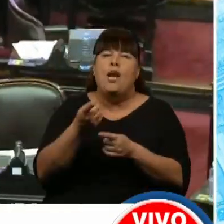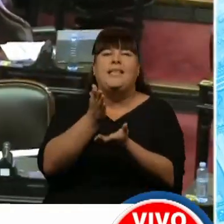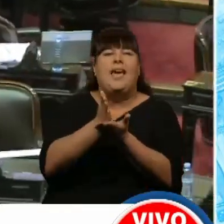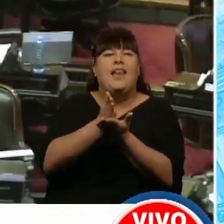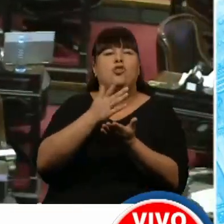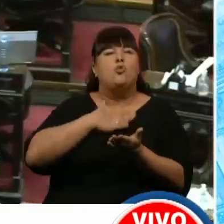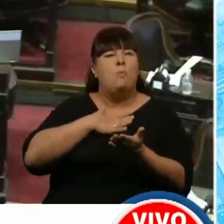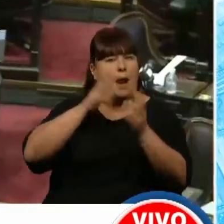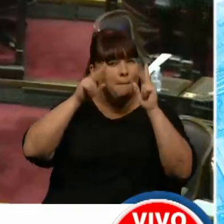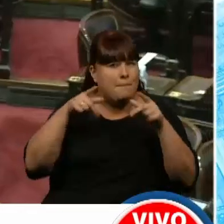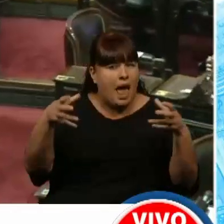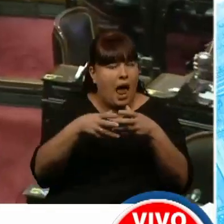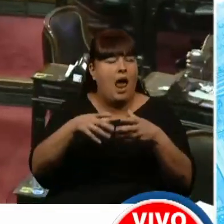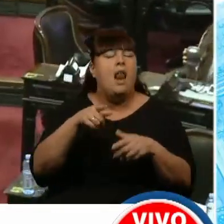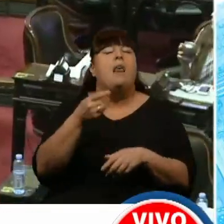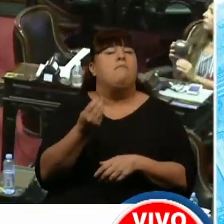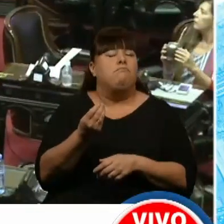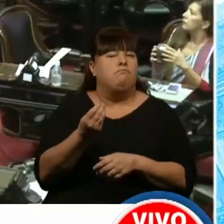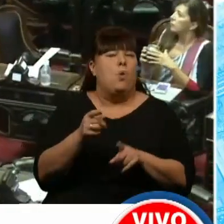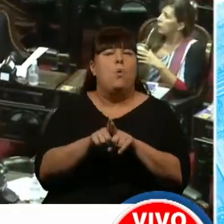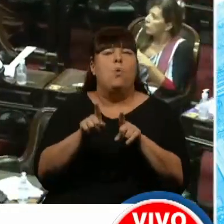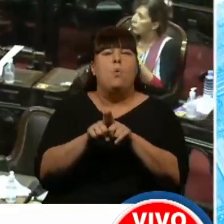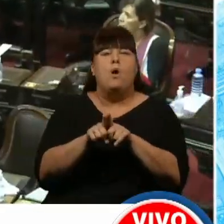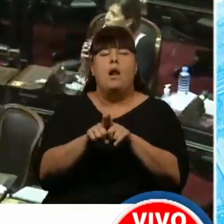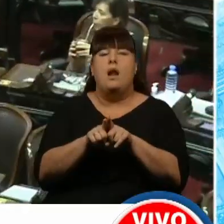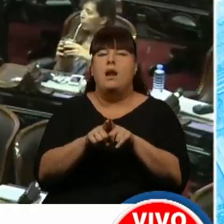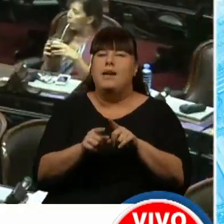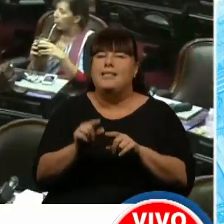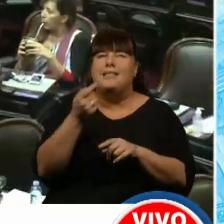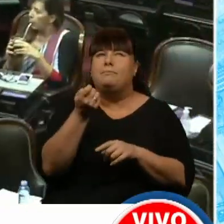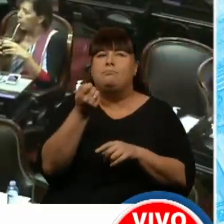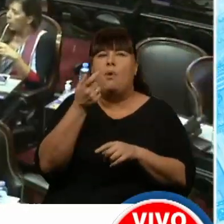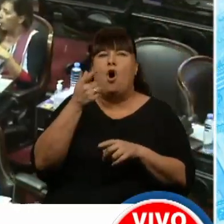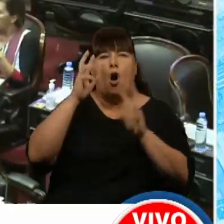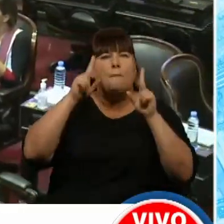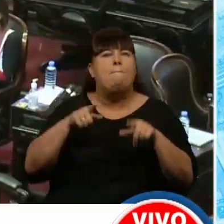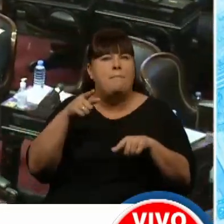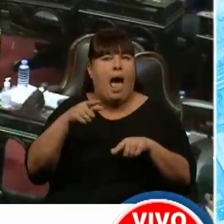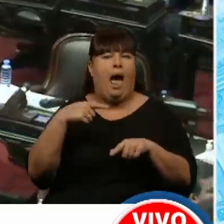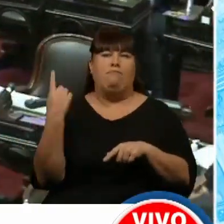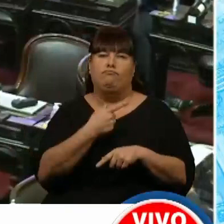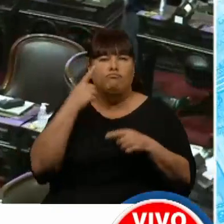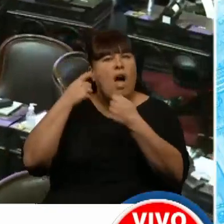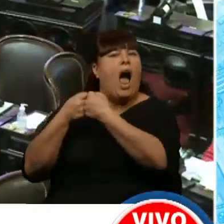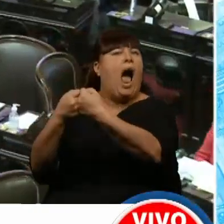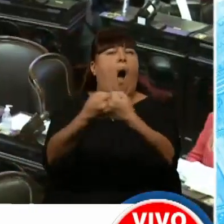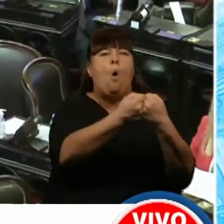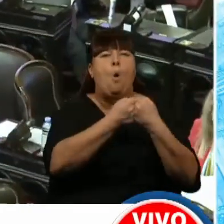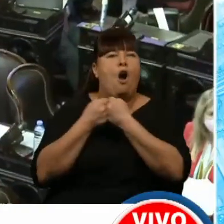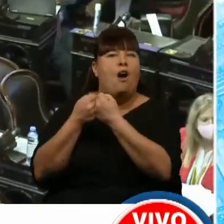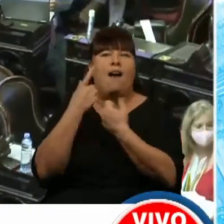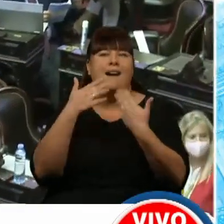derechos humanos fue una de las pocas políticas con las que nos pusimos de acuerdo